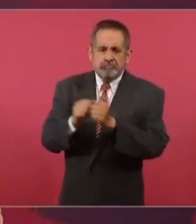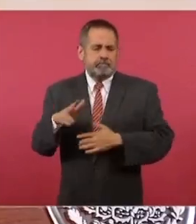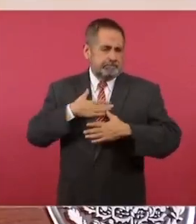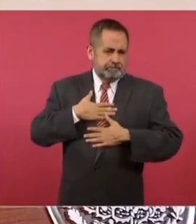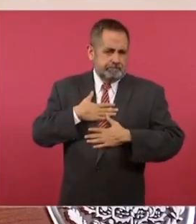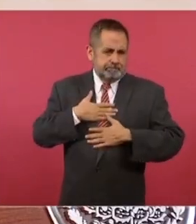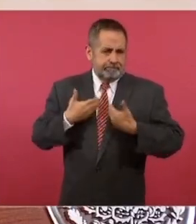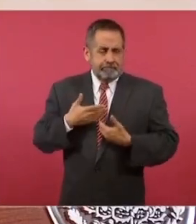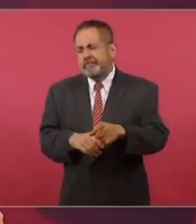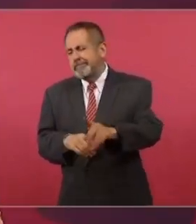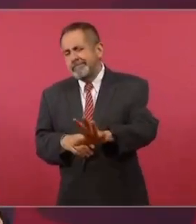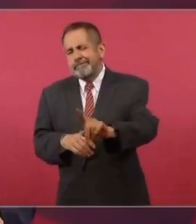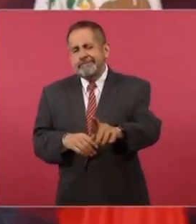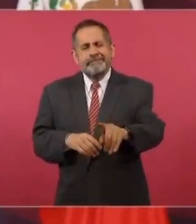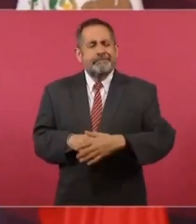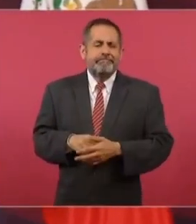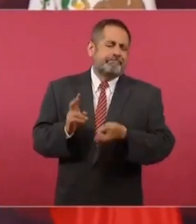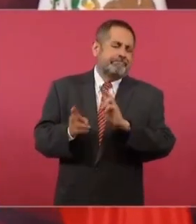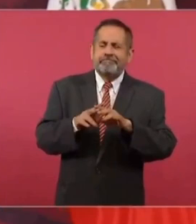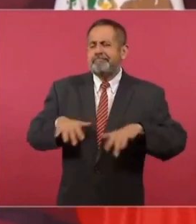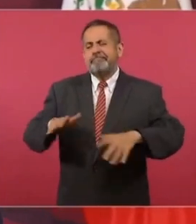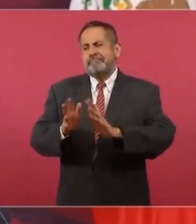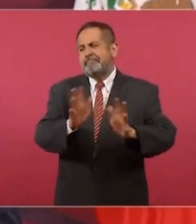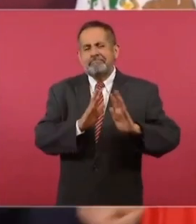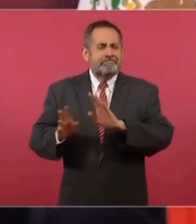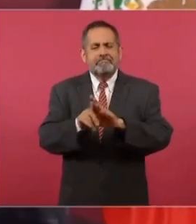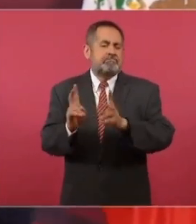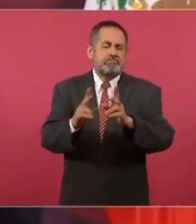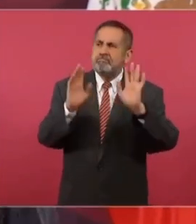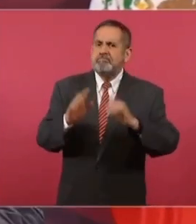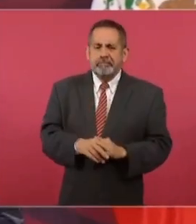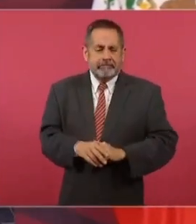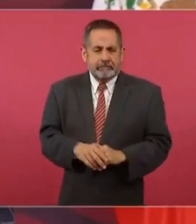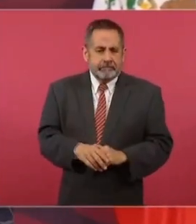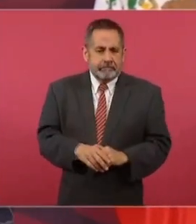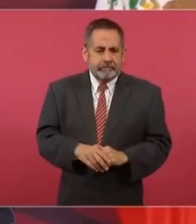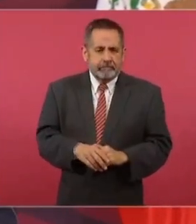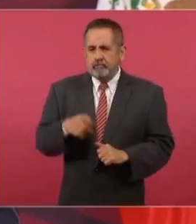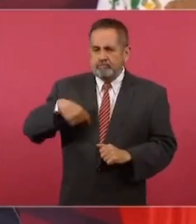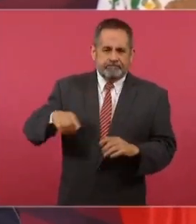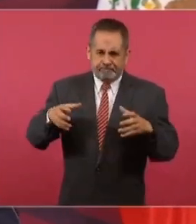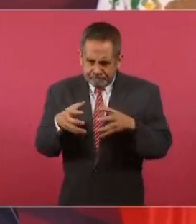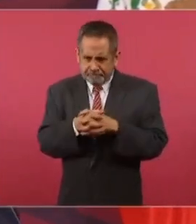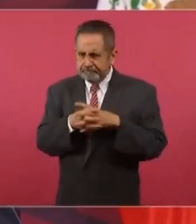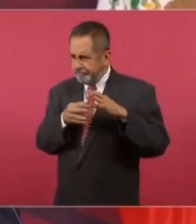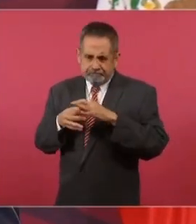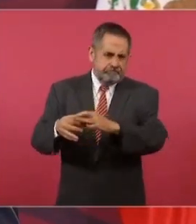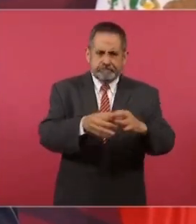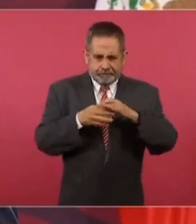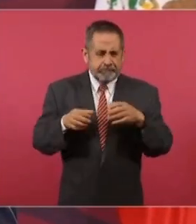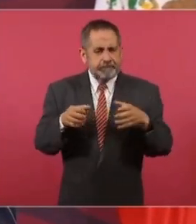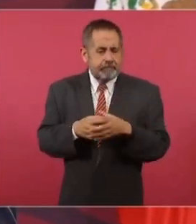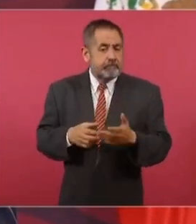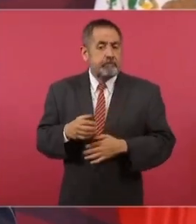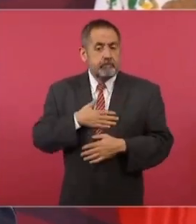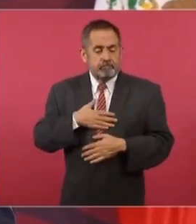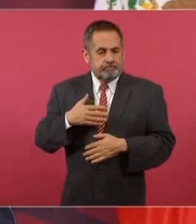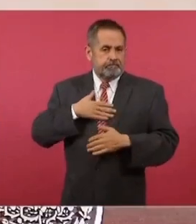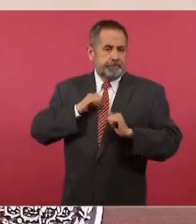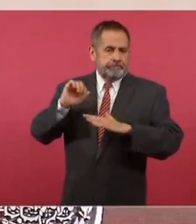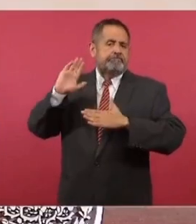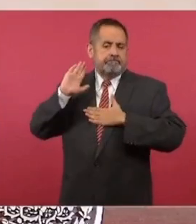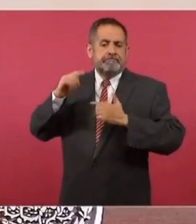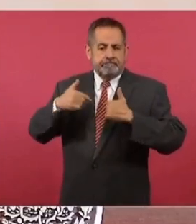fueron 29. Hablamos en general de mantenernos unidos. Yo he hecho el